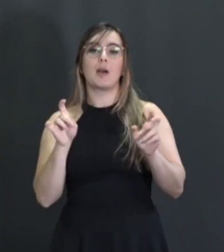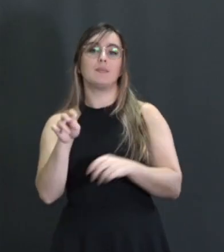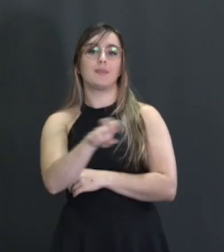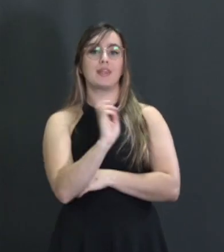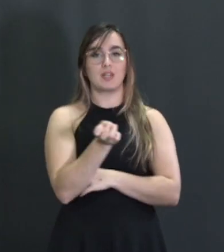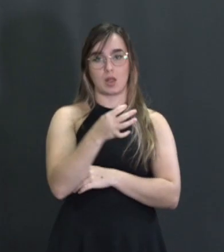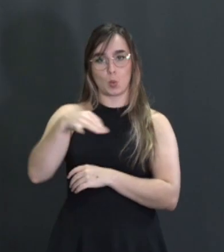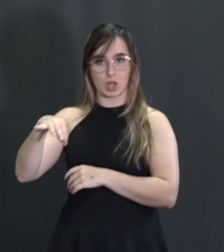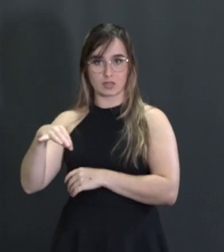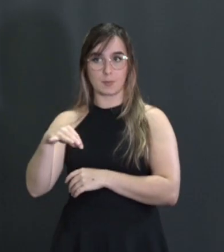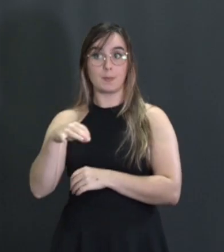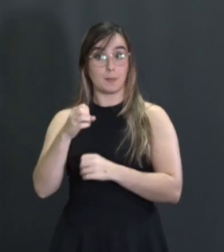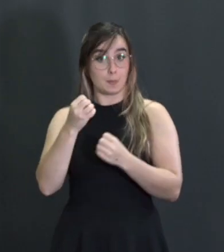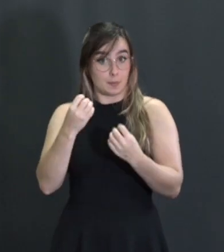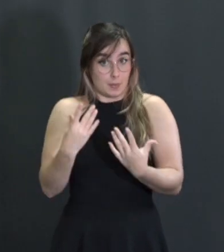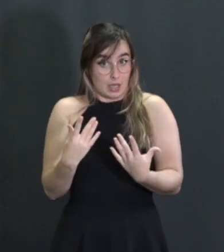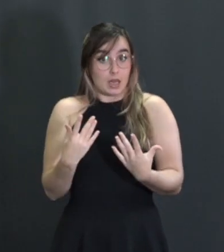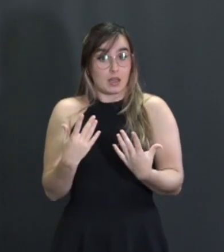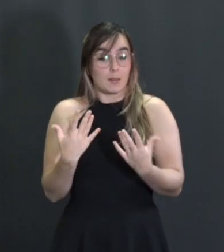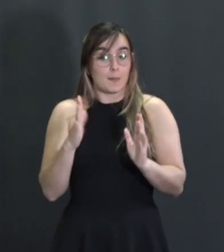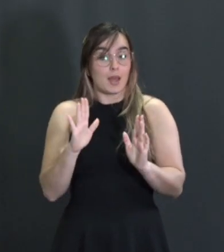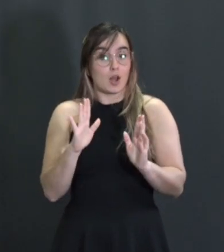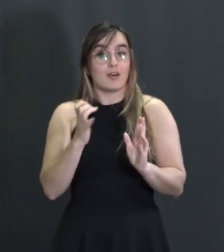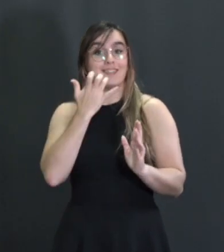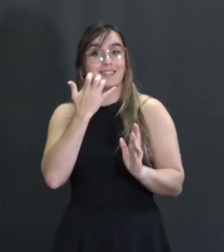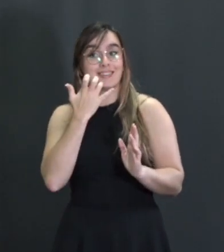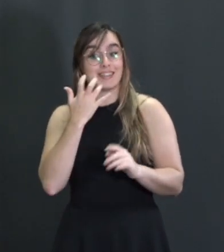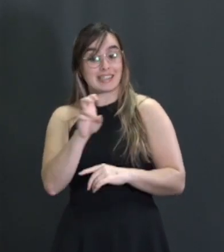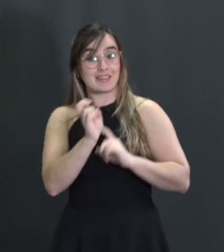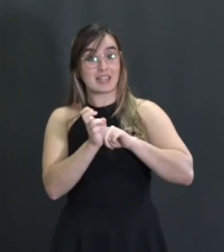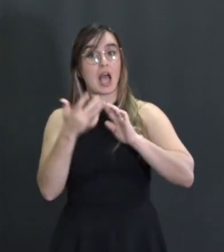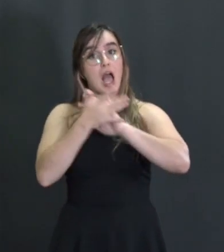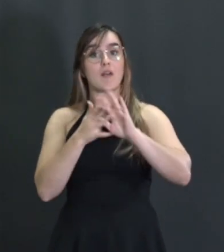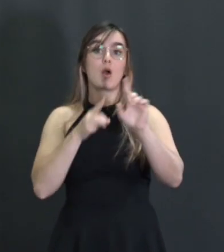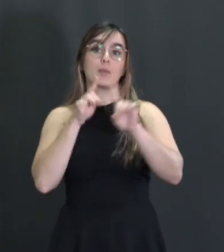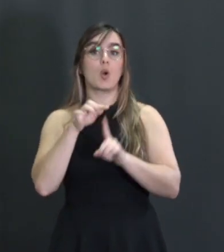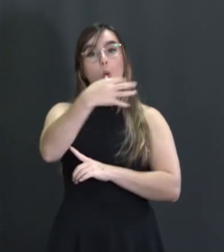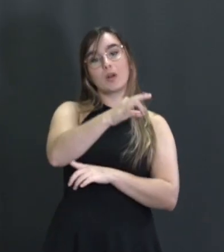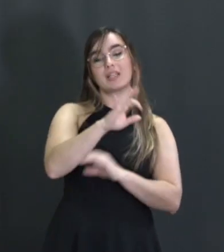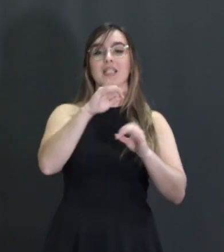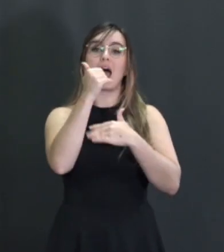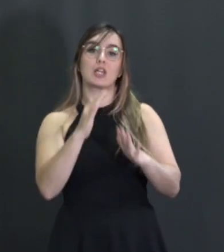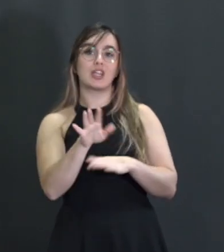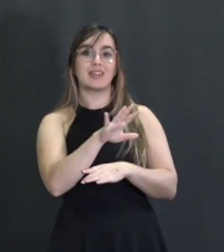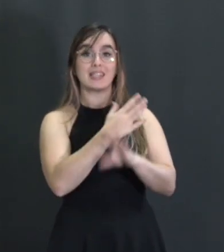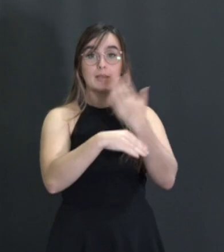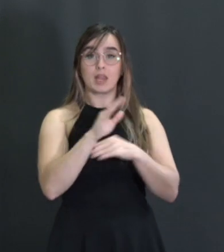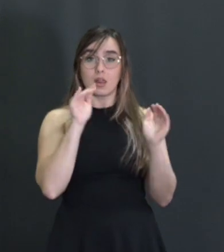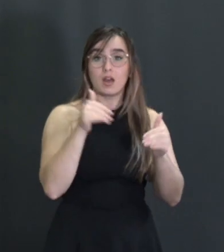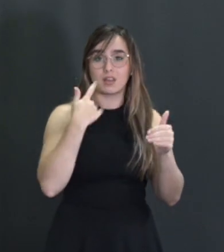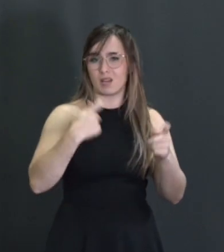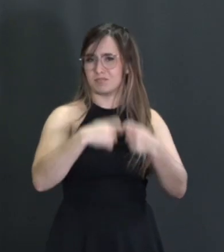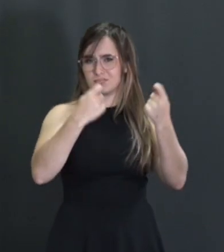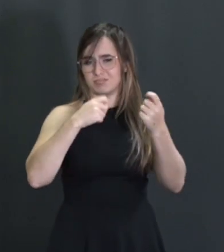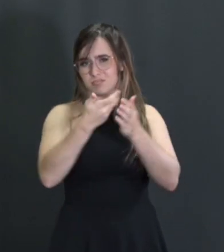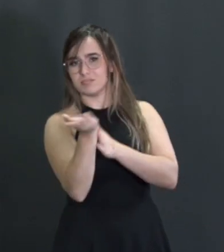Bien, pero ojo, si eso significa desmantelar las unidades de atención a la discapacidad. Porque una persona LGTBI hay que